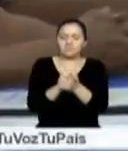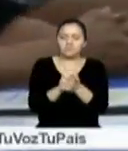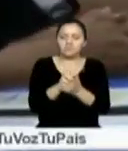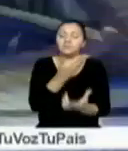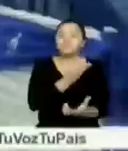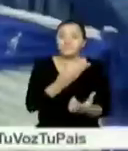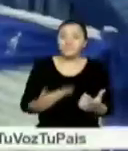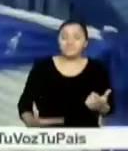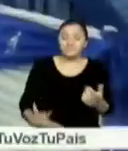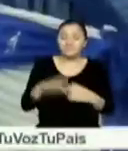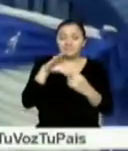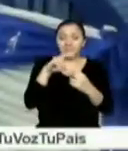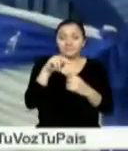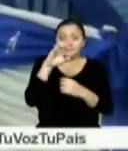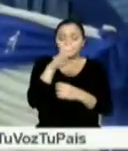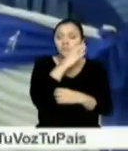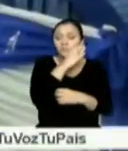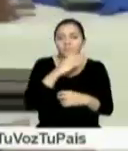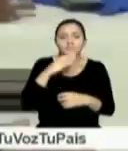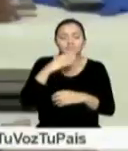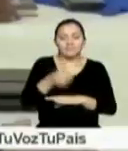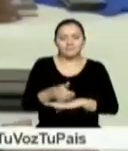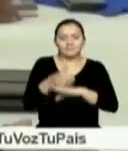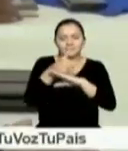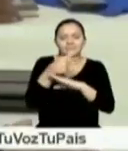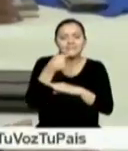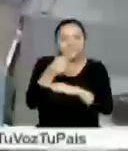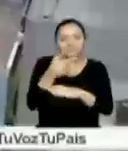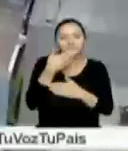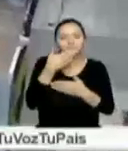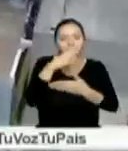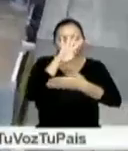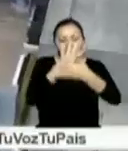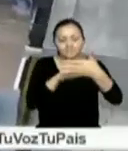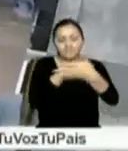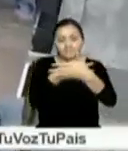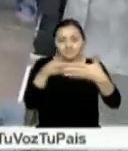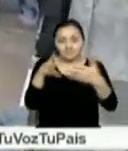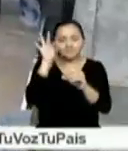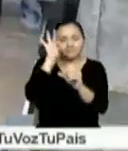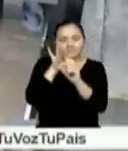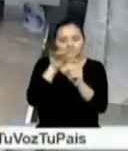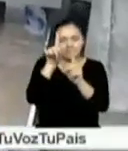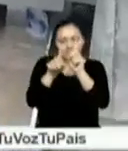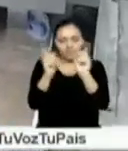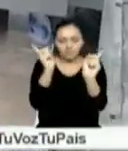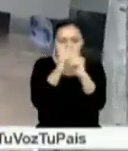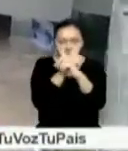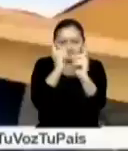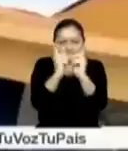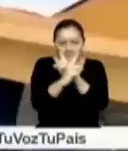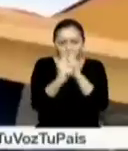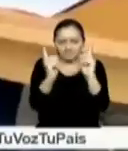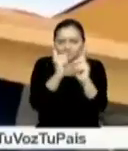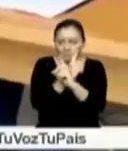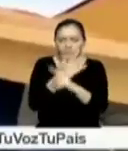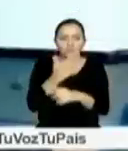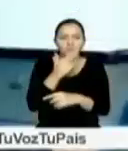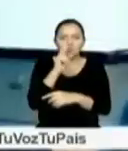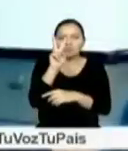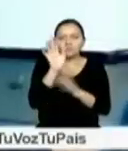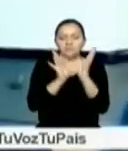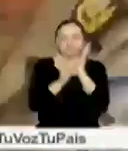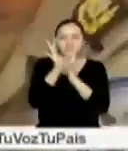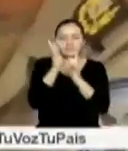del Consejo Nacional electoral Juan Pablo pozo dio detalles del calendario electoral y de ciertos cambios que se aplicarán en los comicios del 2 de abril